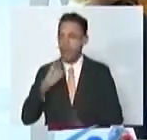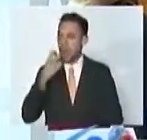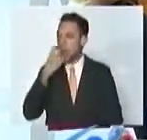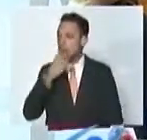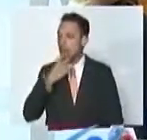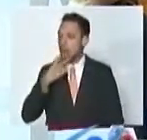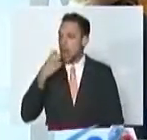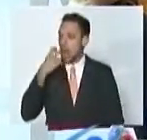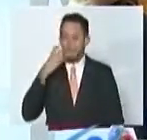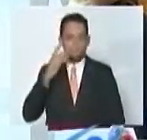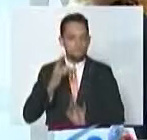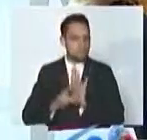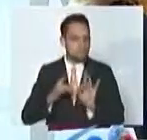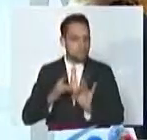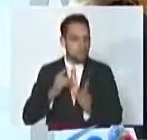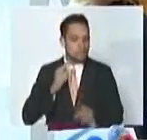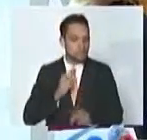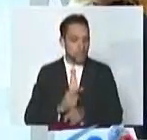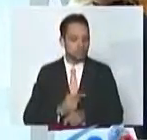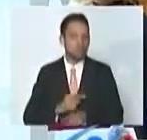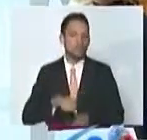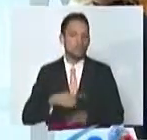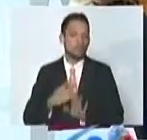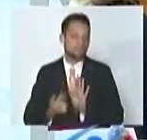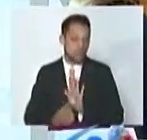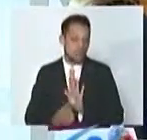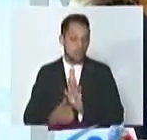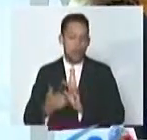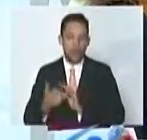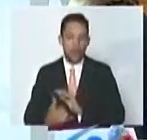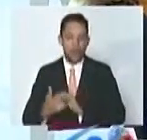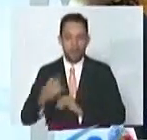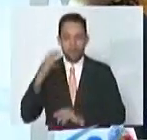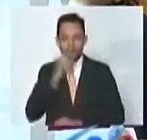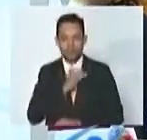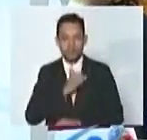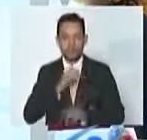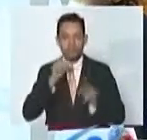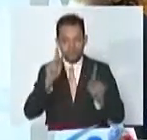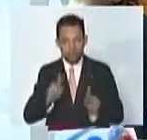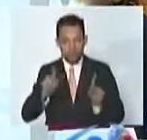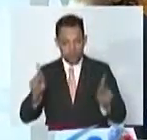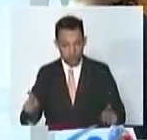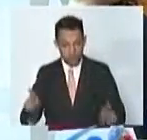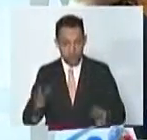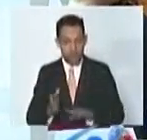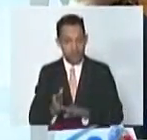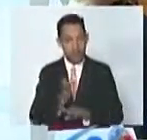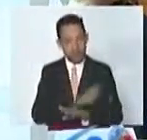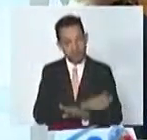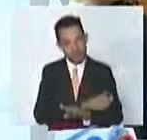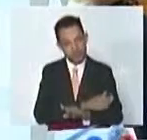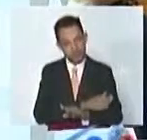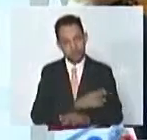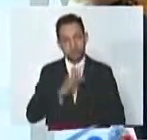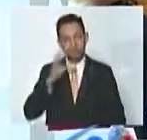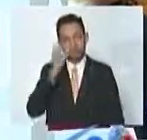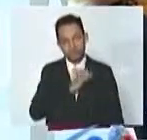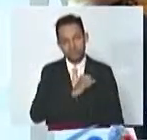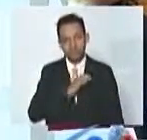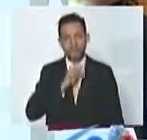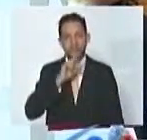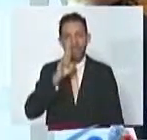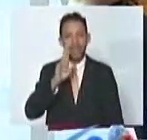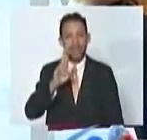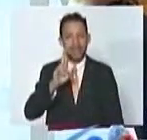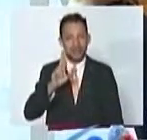debe utilizar. Entonces, por eso yo le decía, la gente consulta mucho antes a la fonoaudióloga por la R, esa es